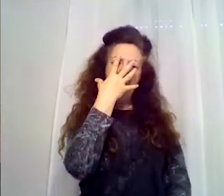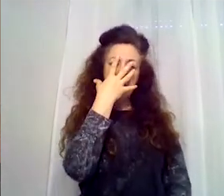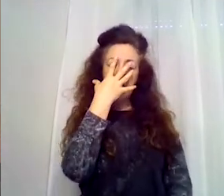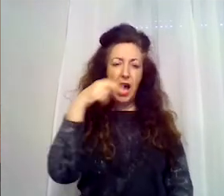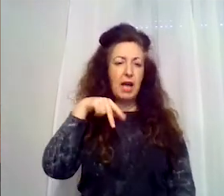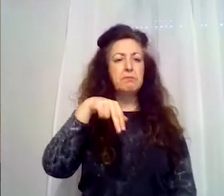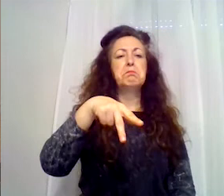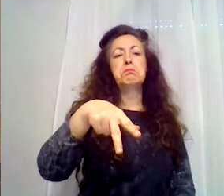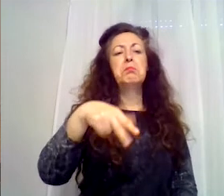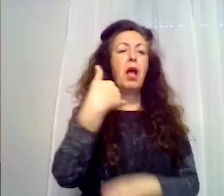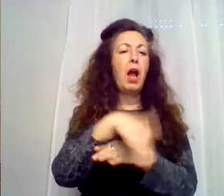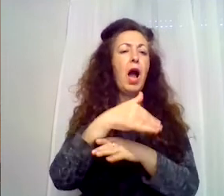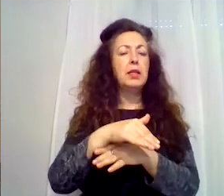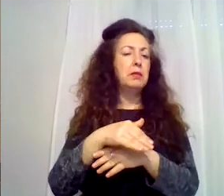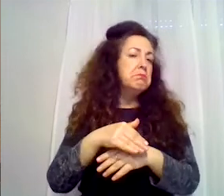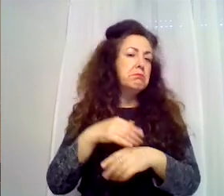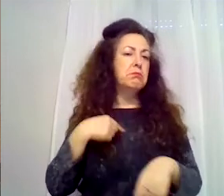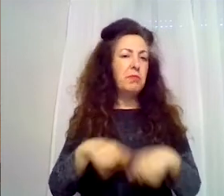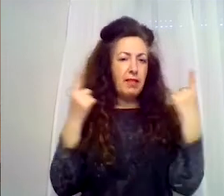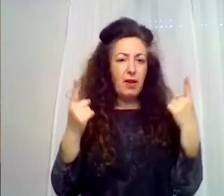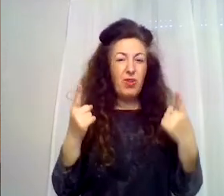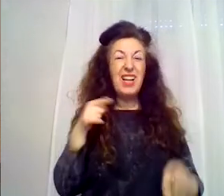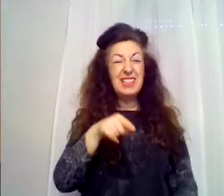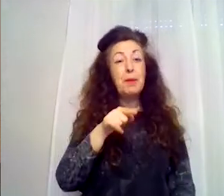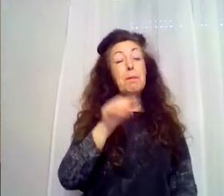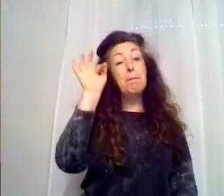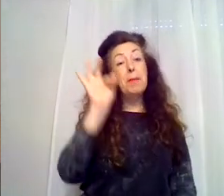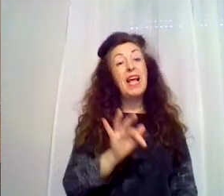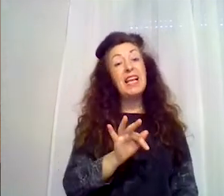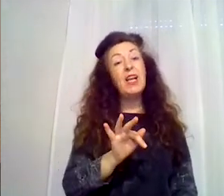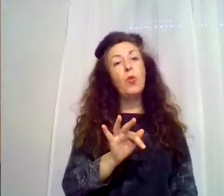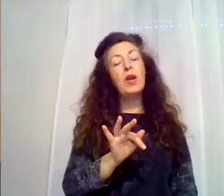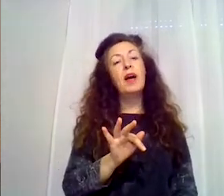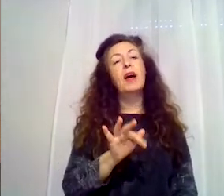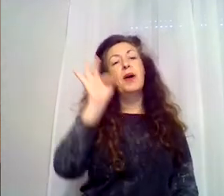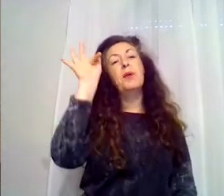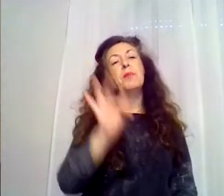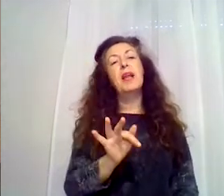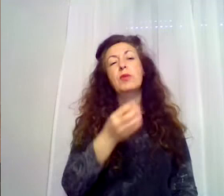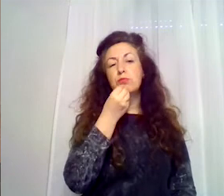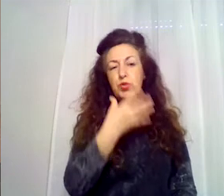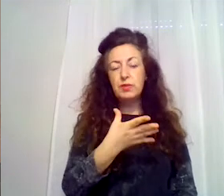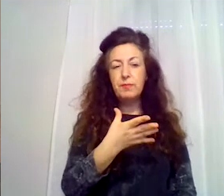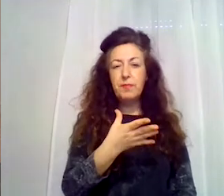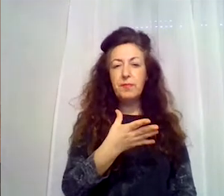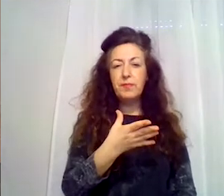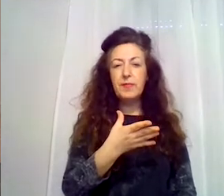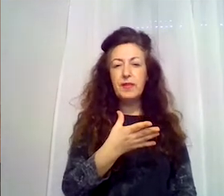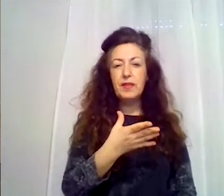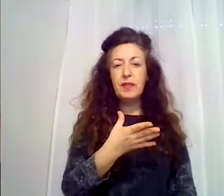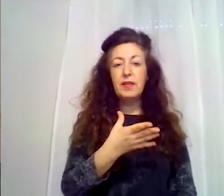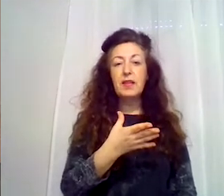cristiano le convenía que las obras de Gassendi se expandieran mucho, porque son textos latinos,